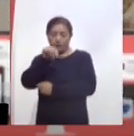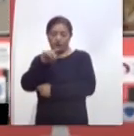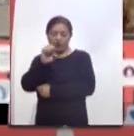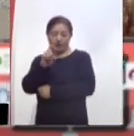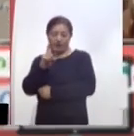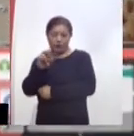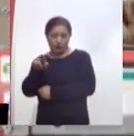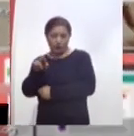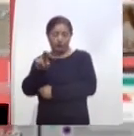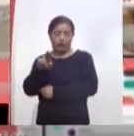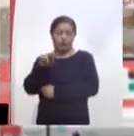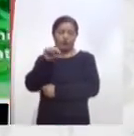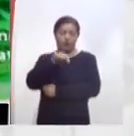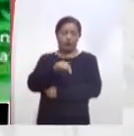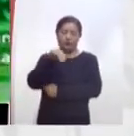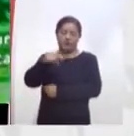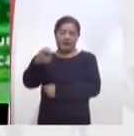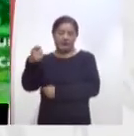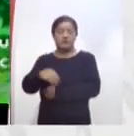www.aprende.edu.mx,